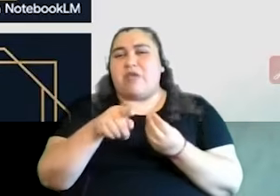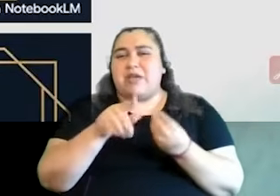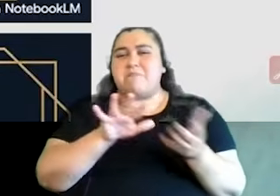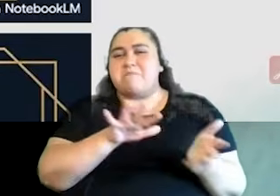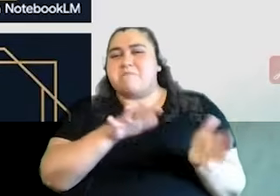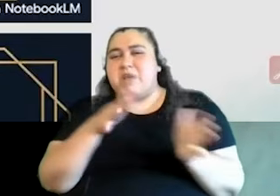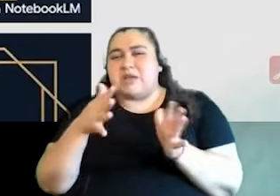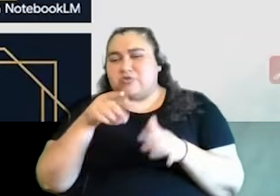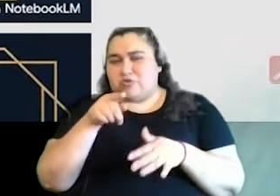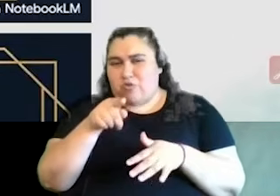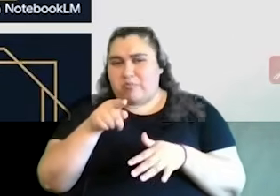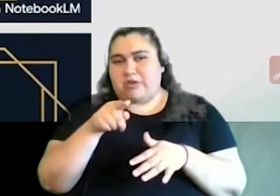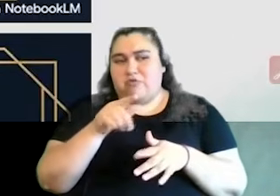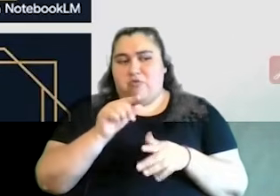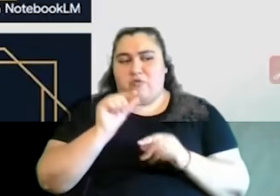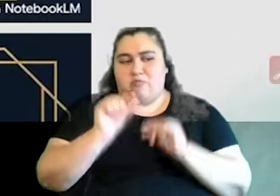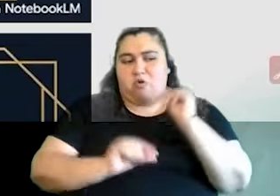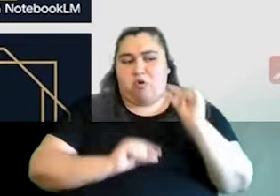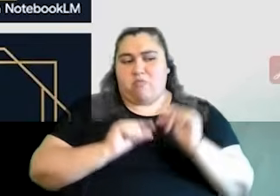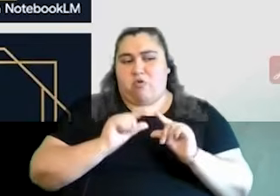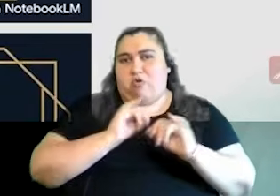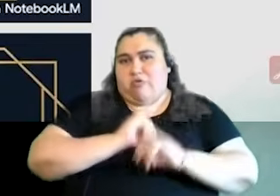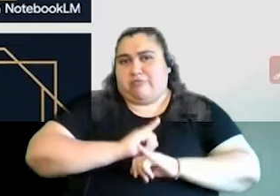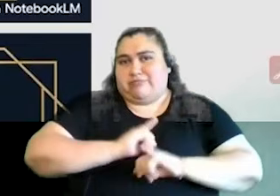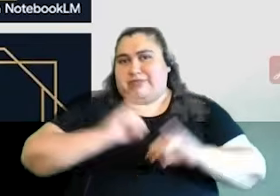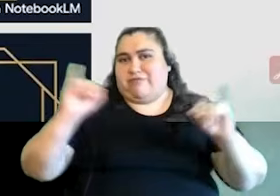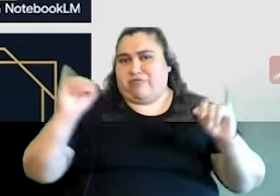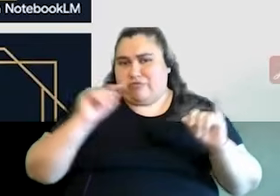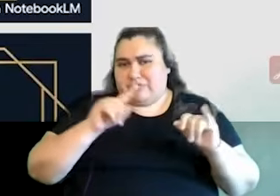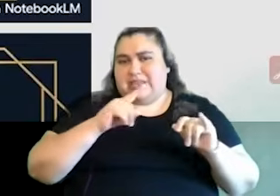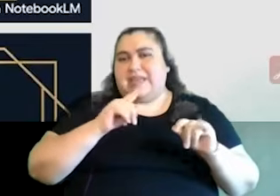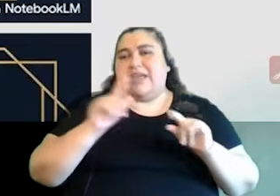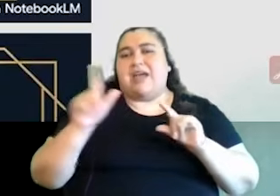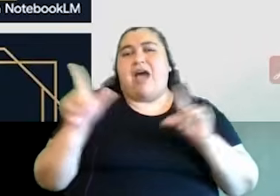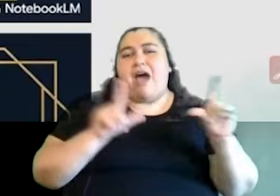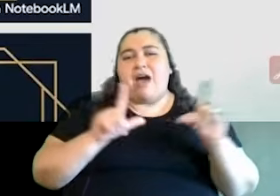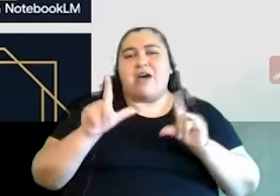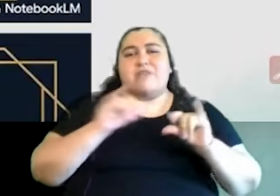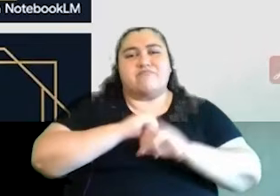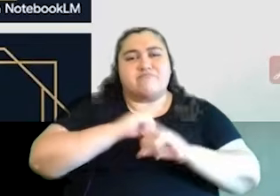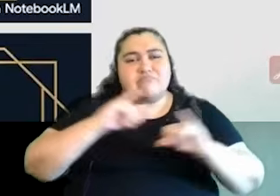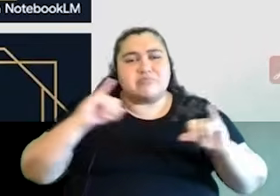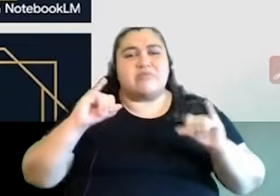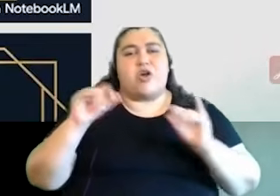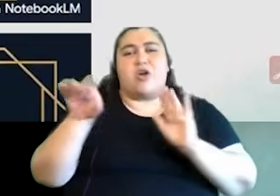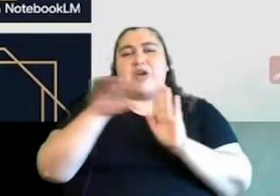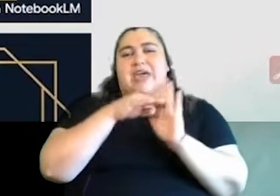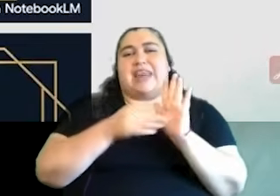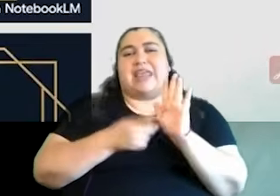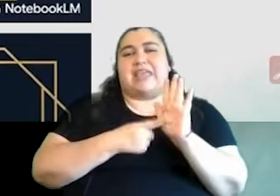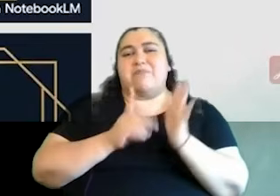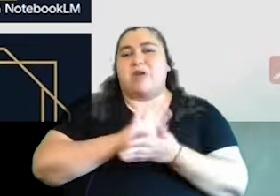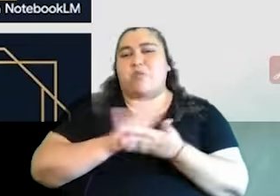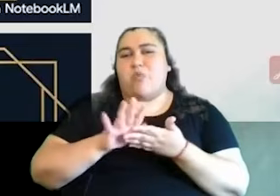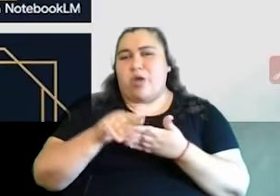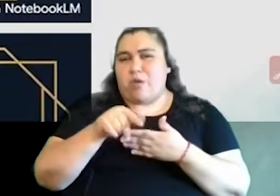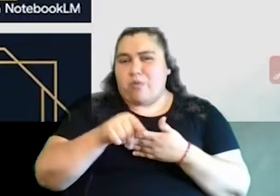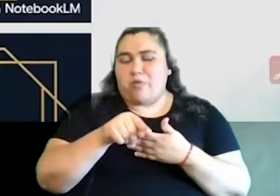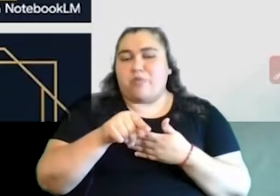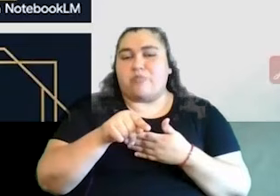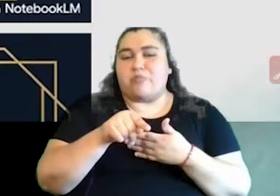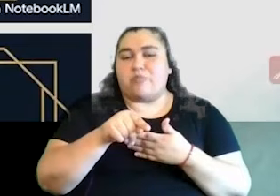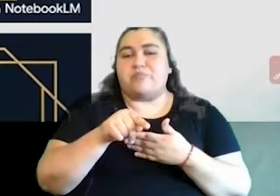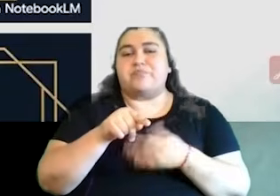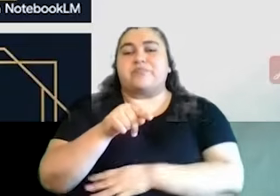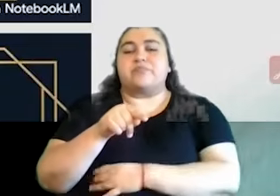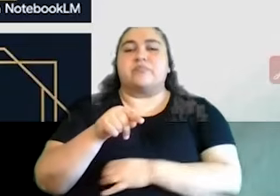ha popularizado en los distintos medios que verbalizan sobre este nuevo régimen simplificado en cuanto a que